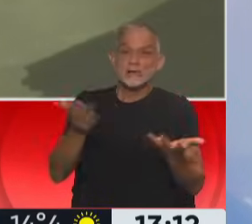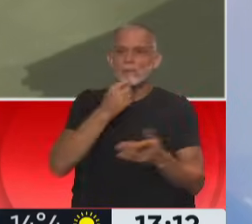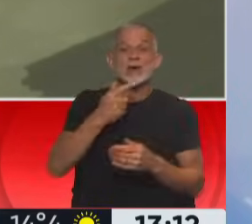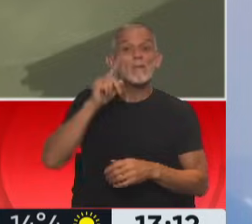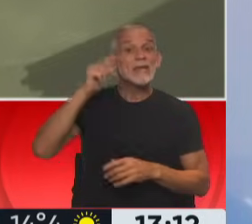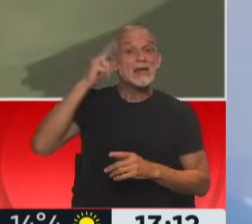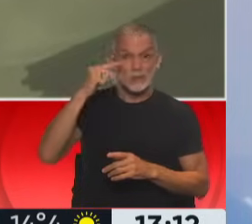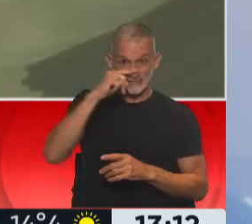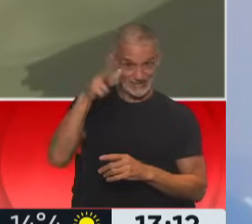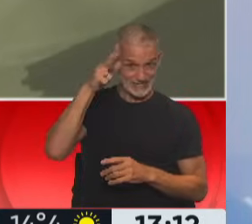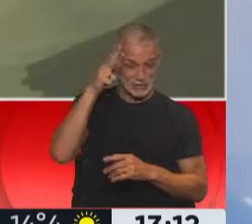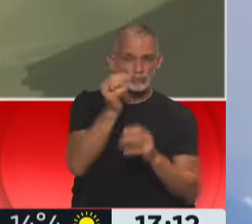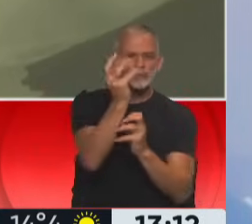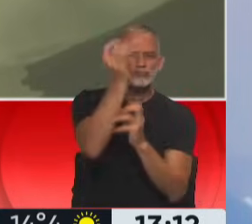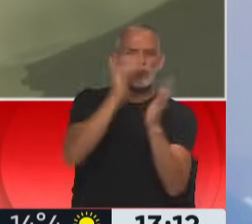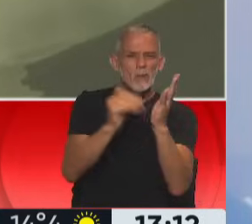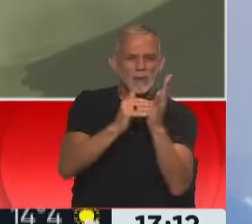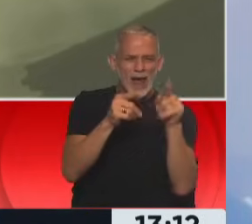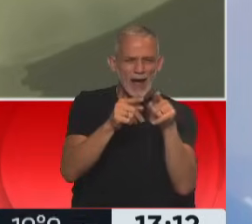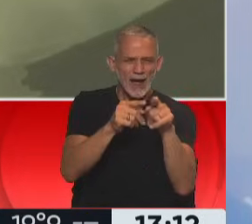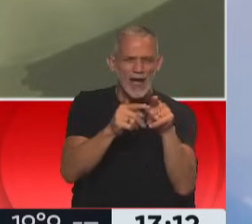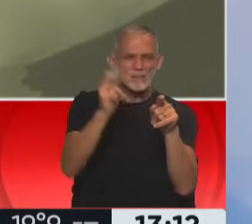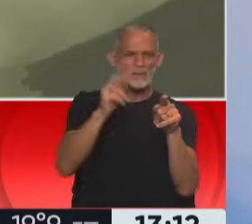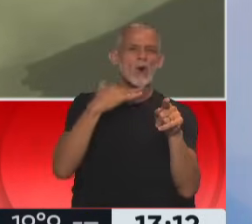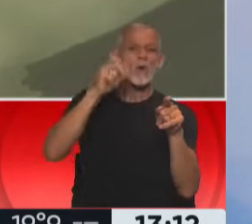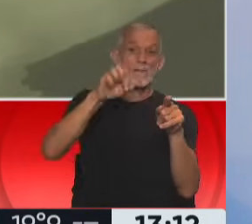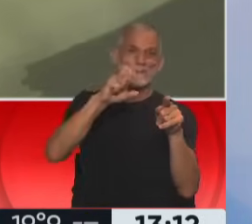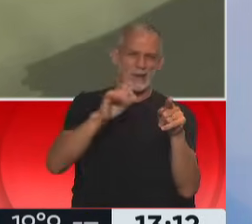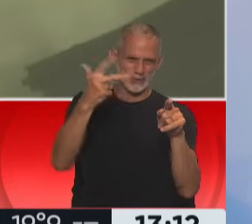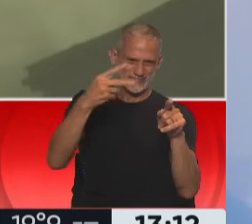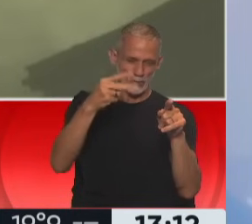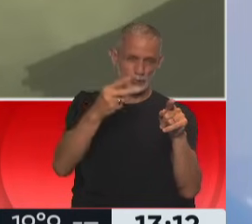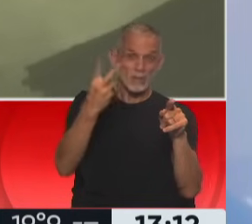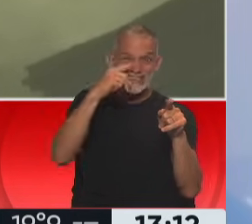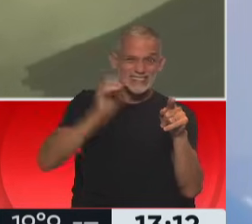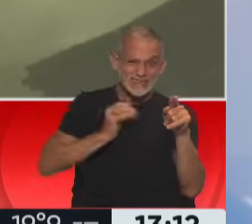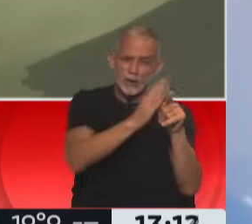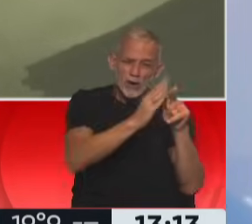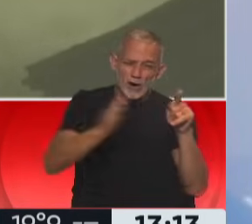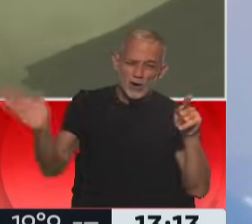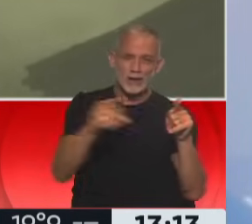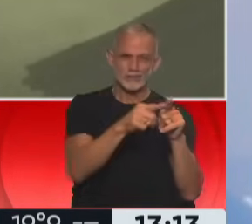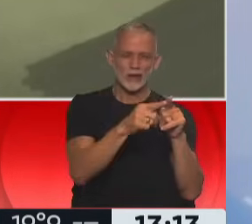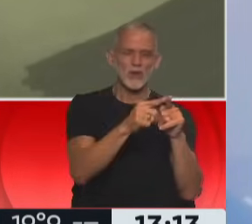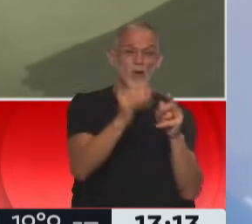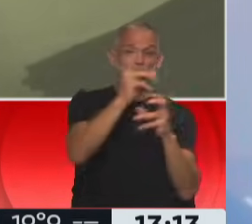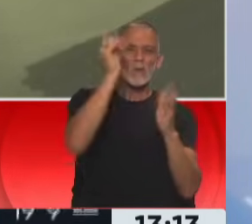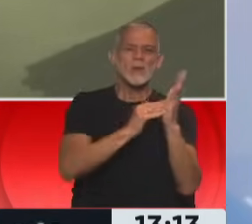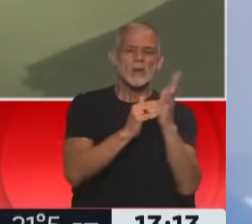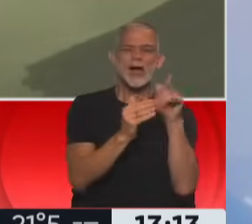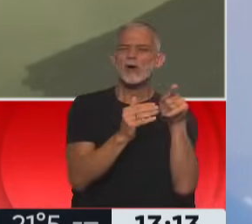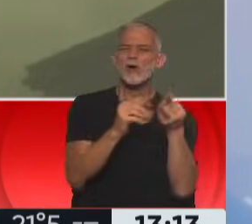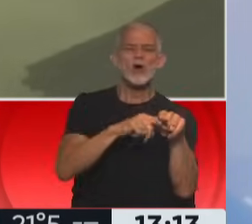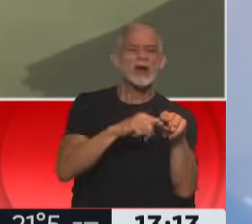en 1978 la fumata blanca que anunció a Juan Pablo II, que después estaría 27 años al frente de la Iglesia de Roma, apareció a